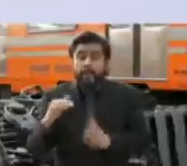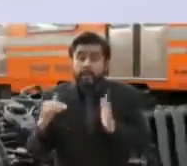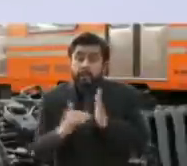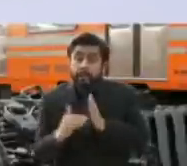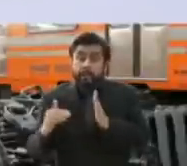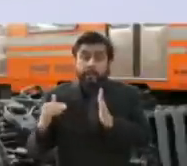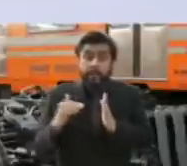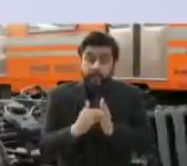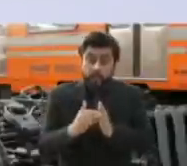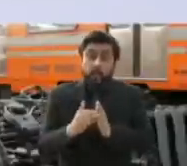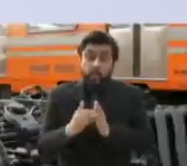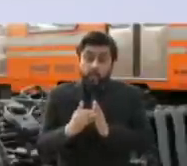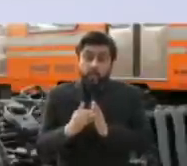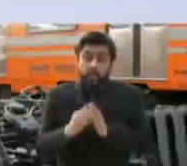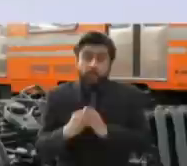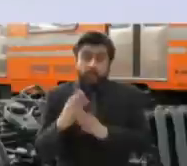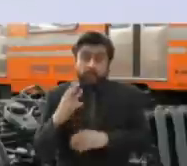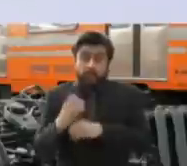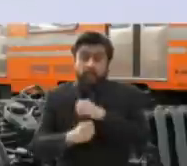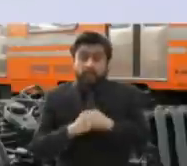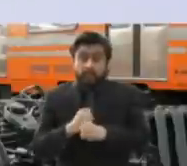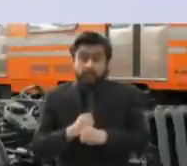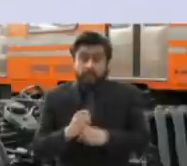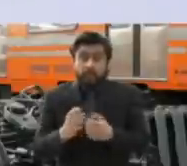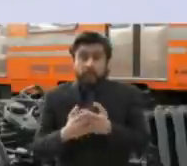3 años. Este año vamos a hacer una inversión de